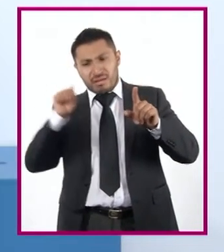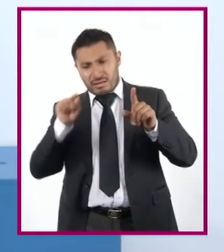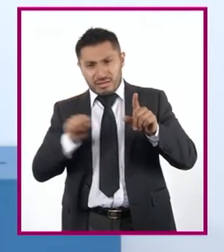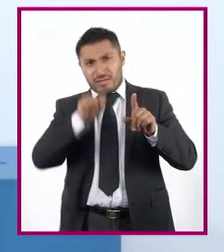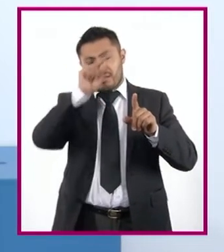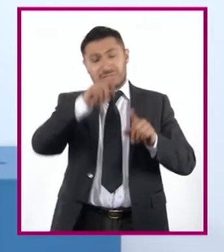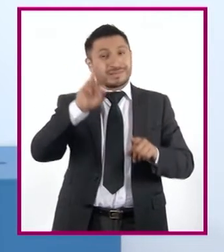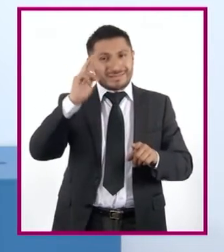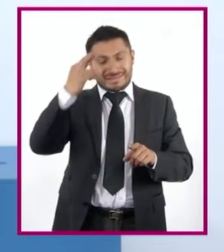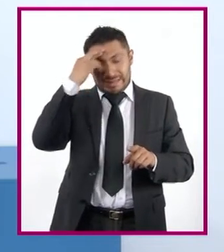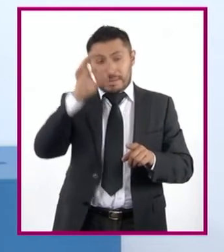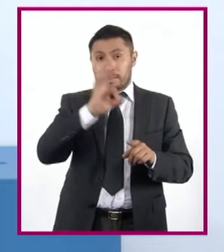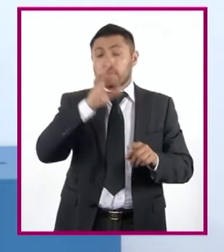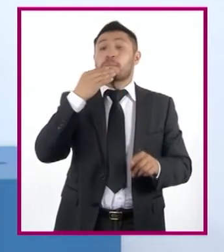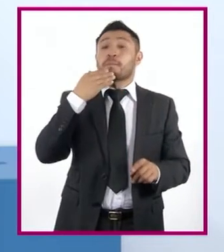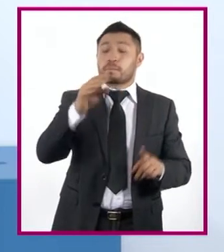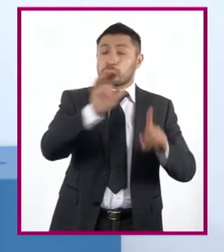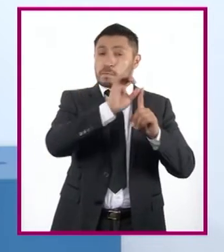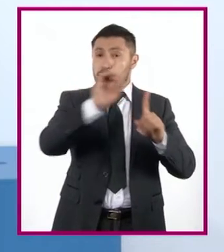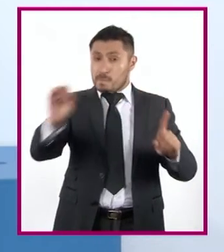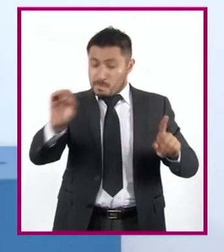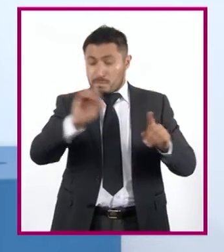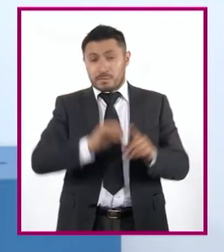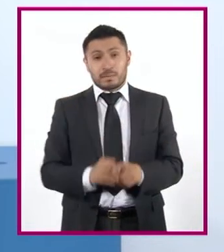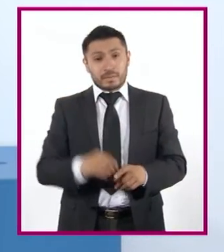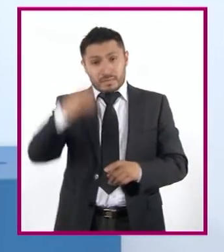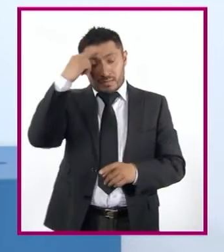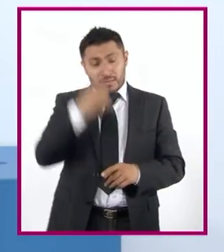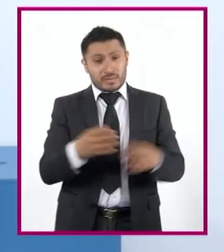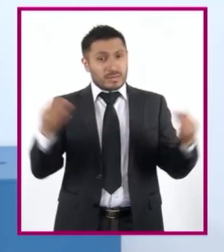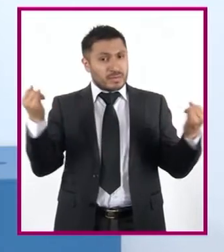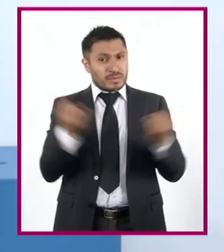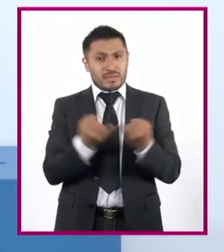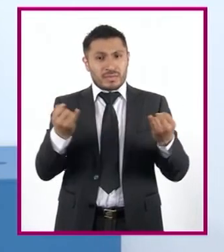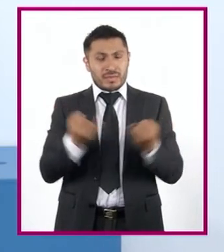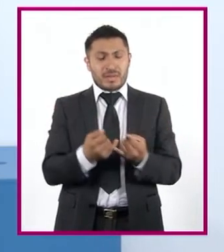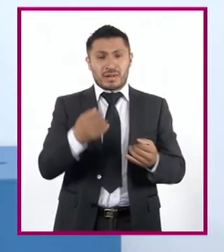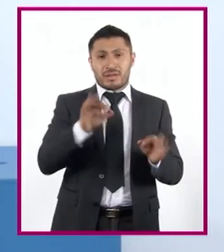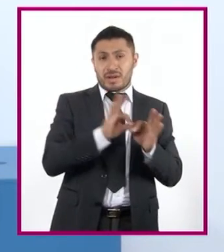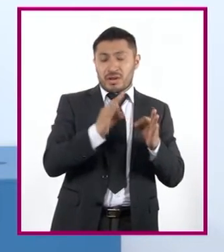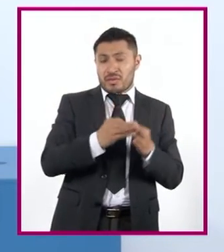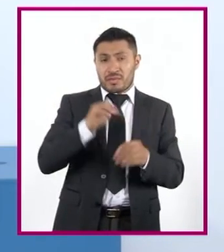ir ordenadamente con segmentos para formar el polígono 2.